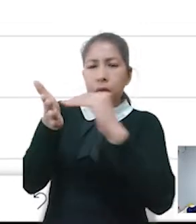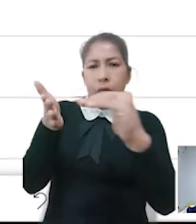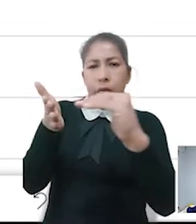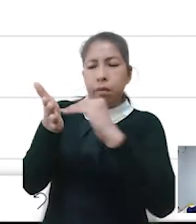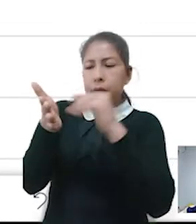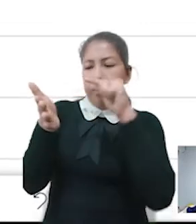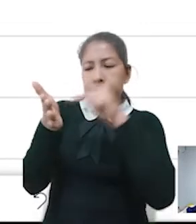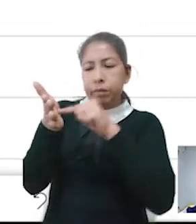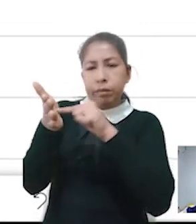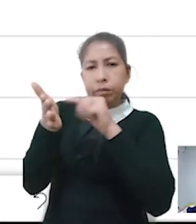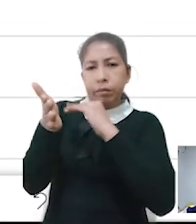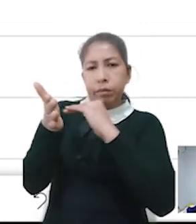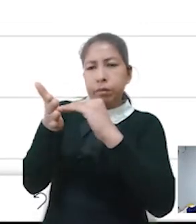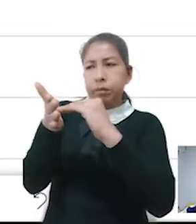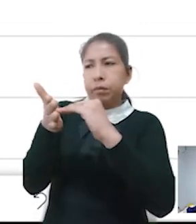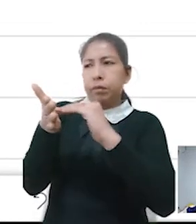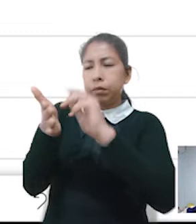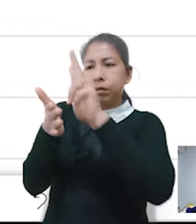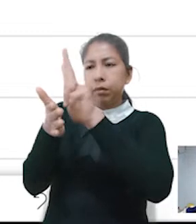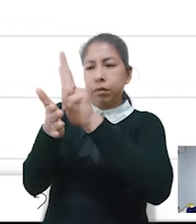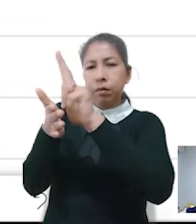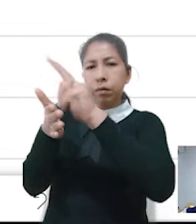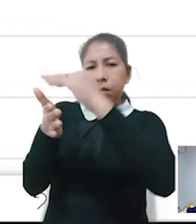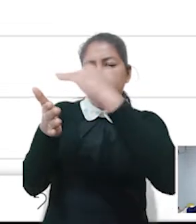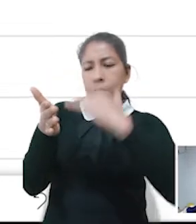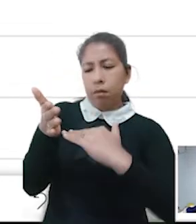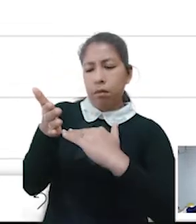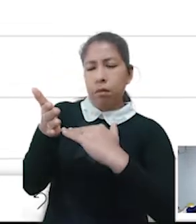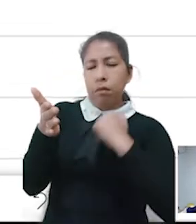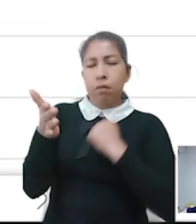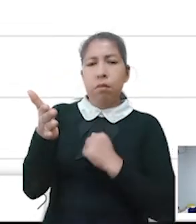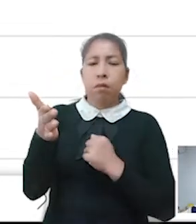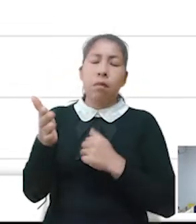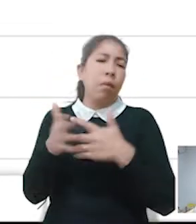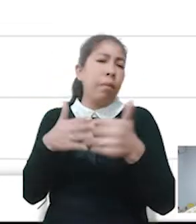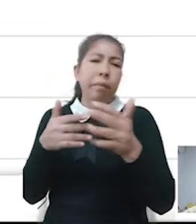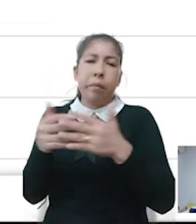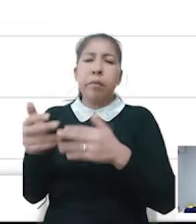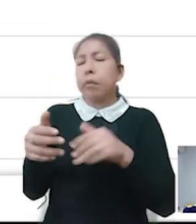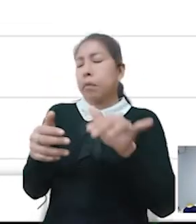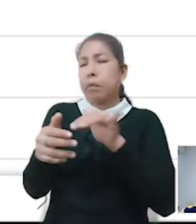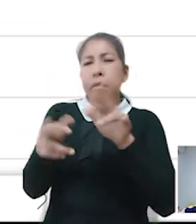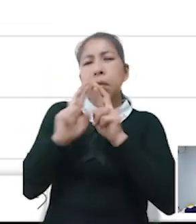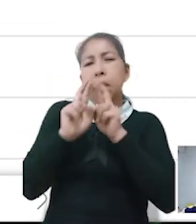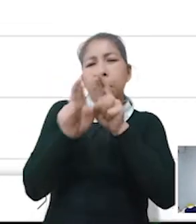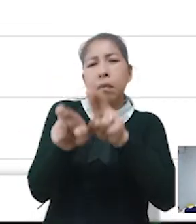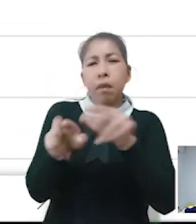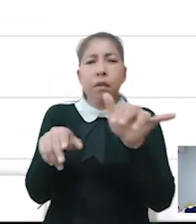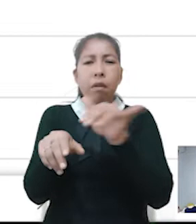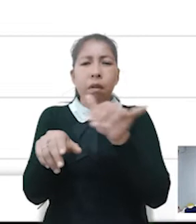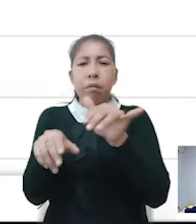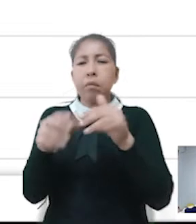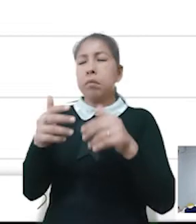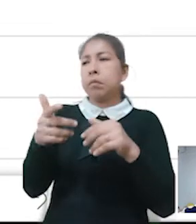barra C. 3 sobre 5, 3/5. En cualquiera de los casos el resultado va a ser el mismo,